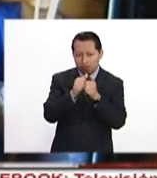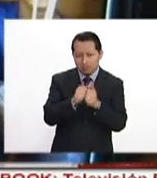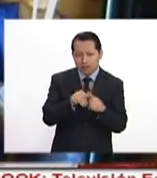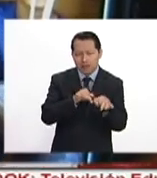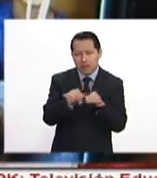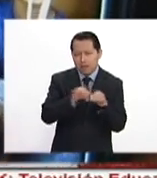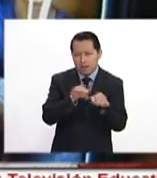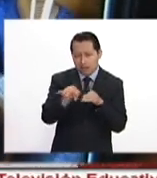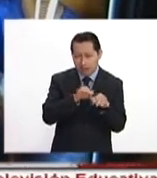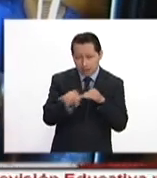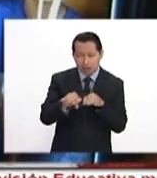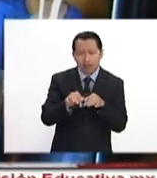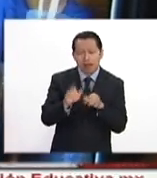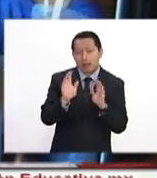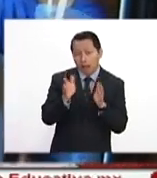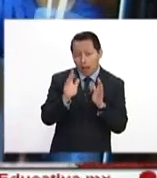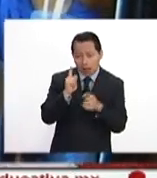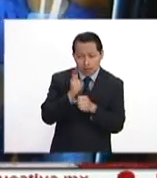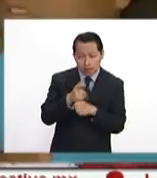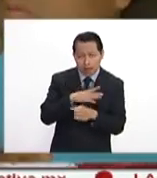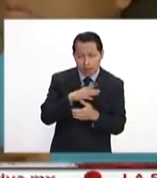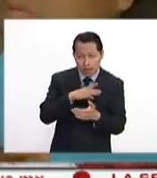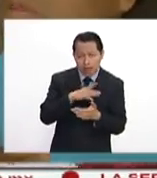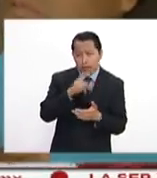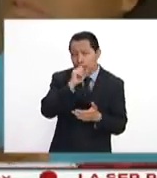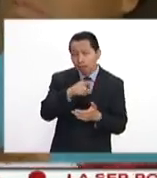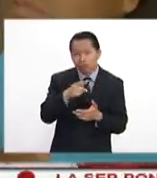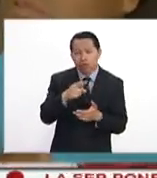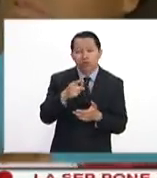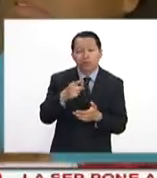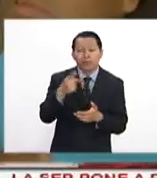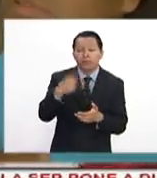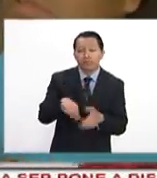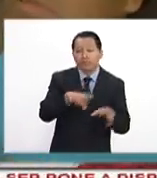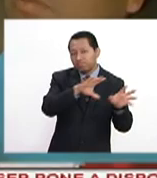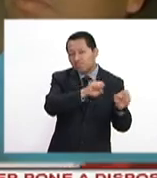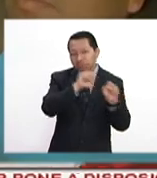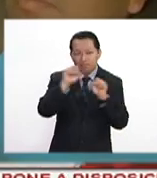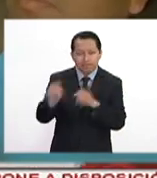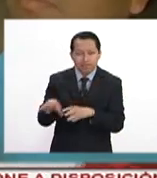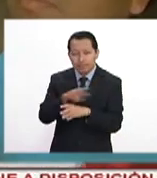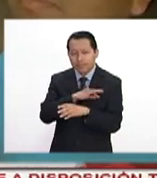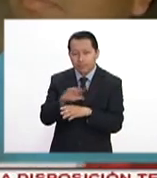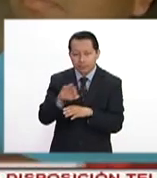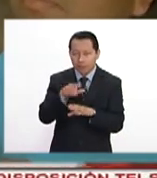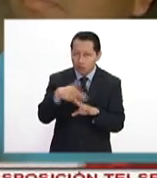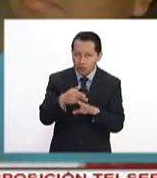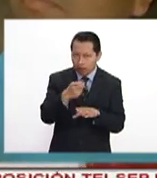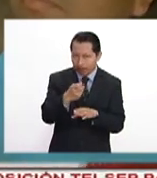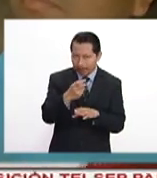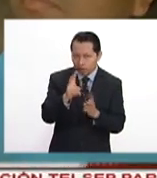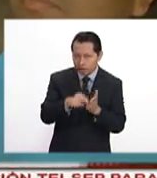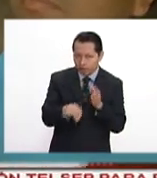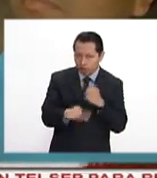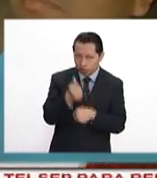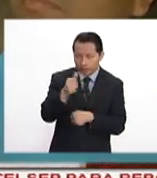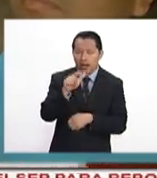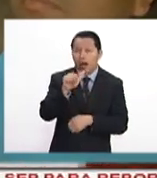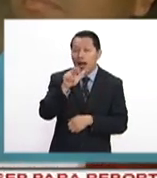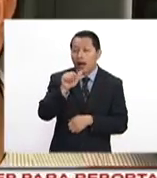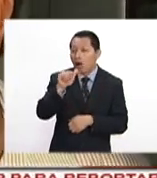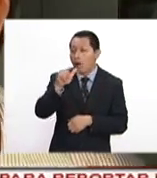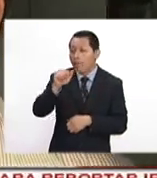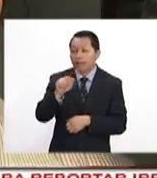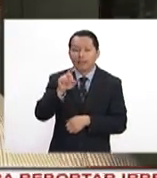trabajar en el país, incluso después de que se emitiera una orden de deportación en su contra en 2011. Lara López,